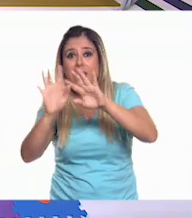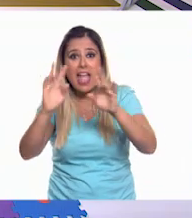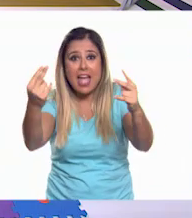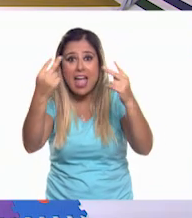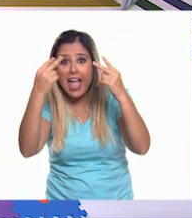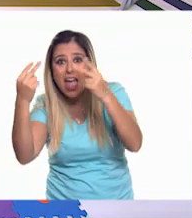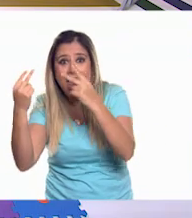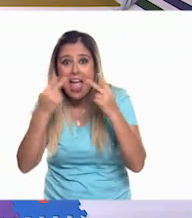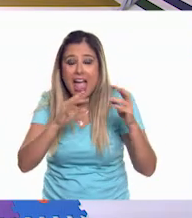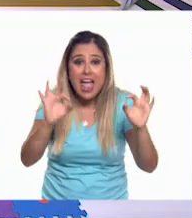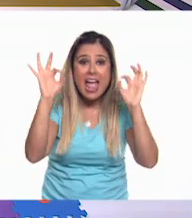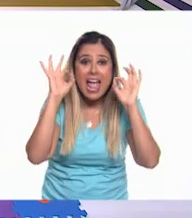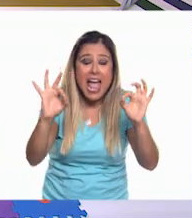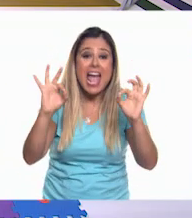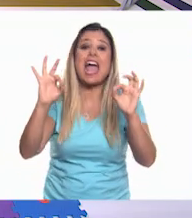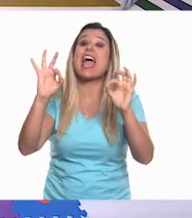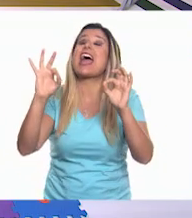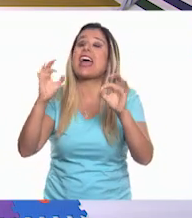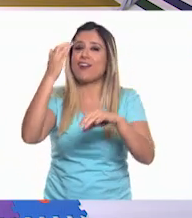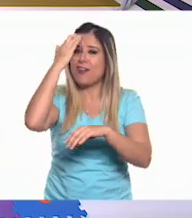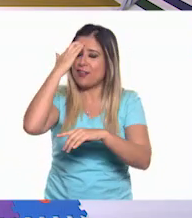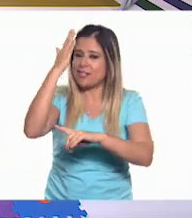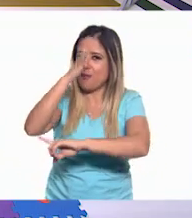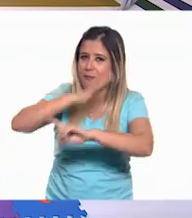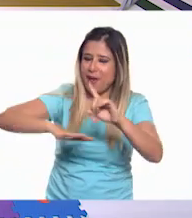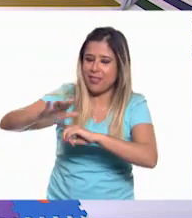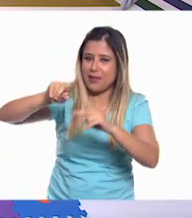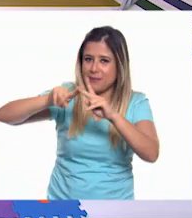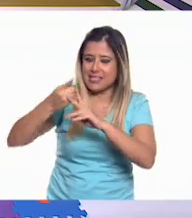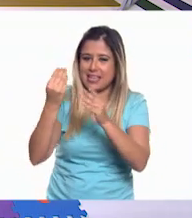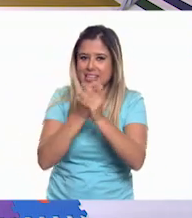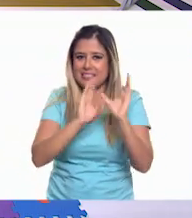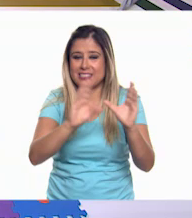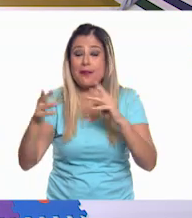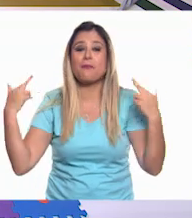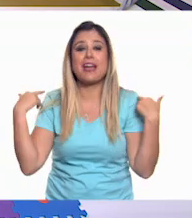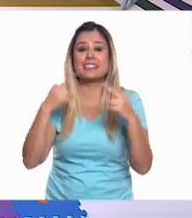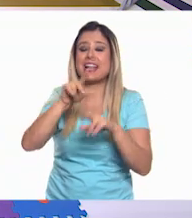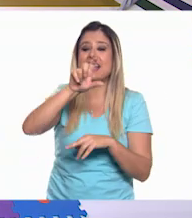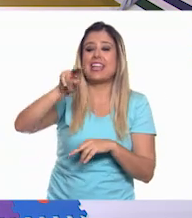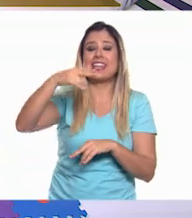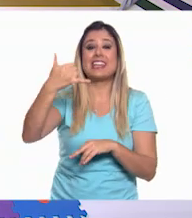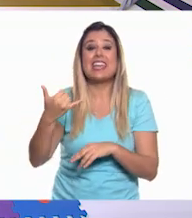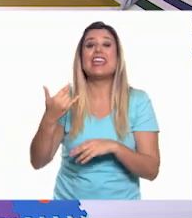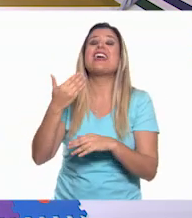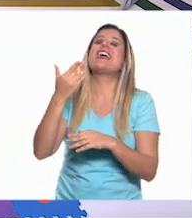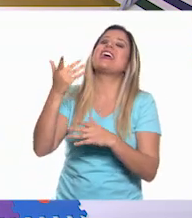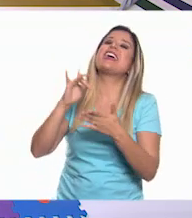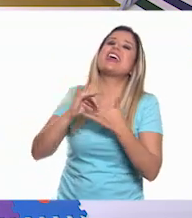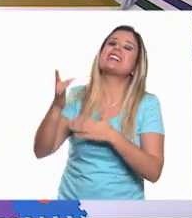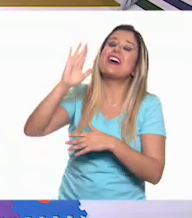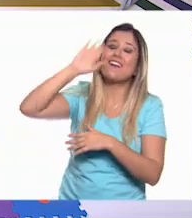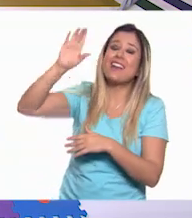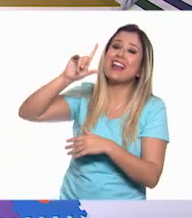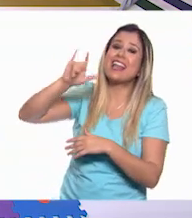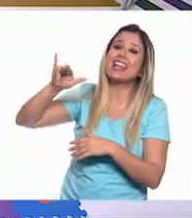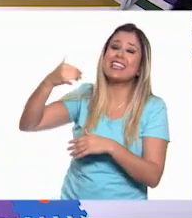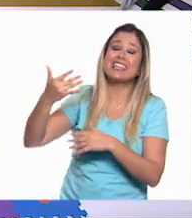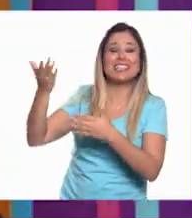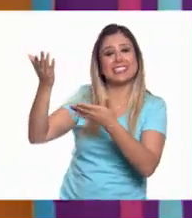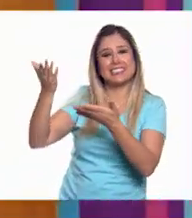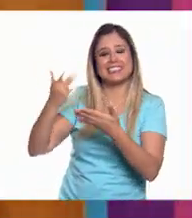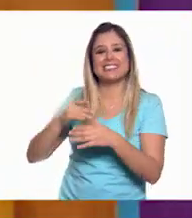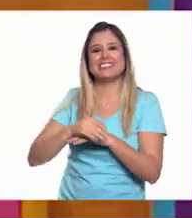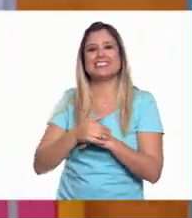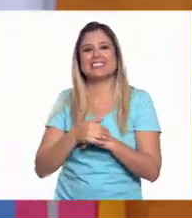clase de conocimiento del medio y hay que darle la bienvenida a la maestra Leni con nuestra clase que se llama Esta es mi historia. Hola, Leni. Hola, Eric,